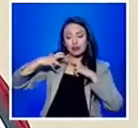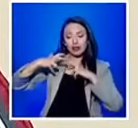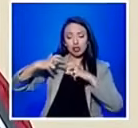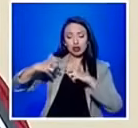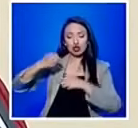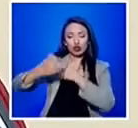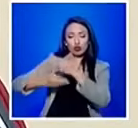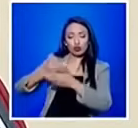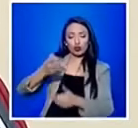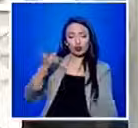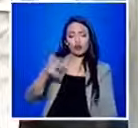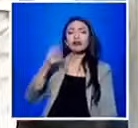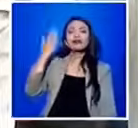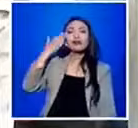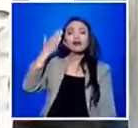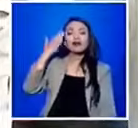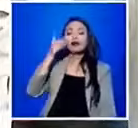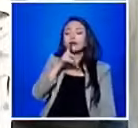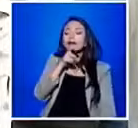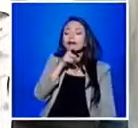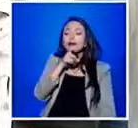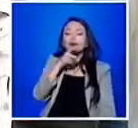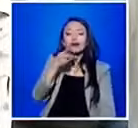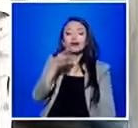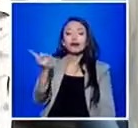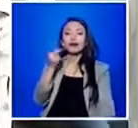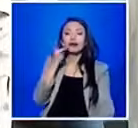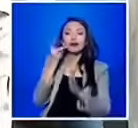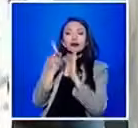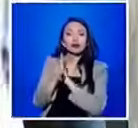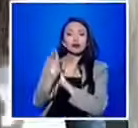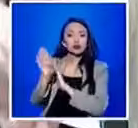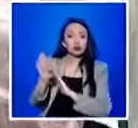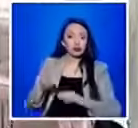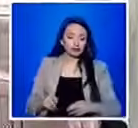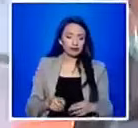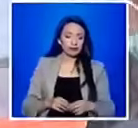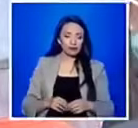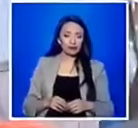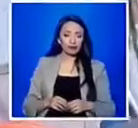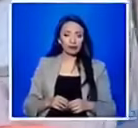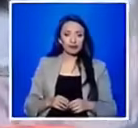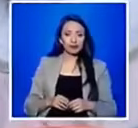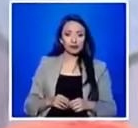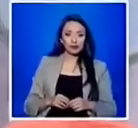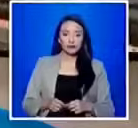de investigación para comenzar con los procesos legales por las acusaciones.